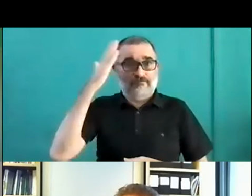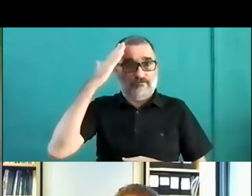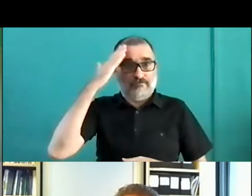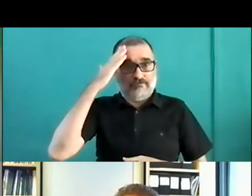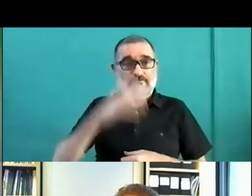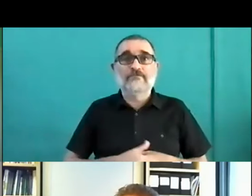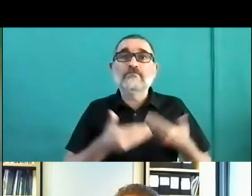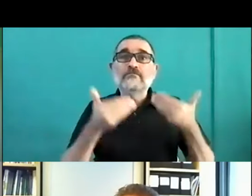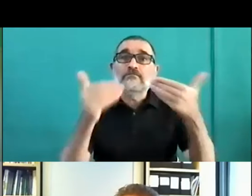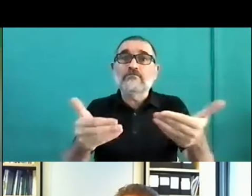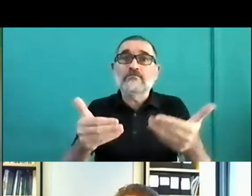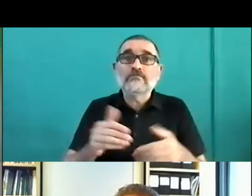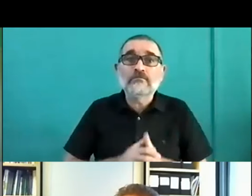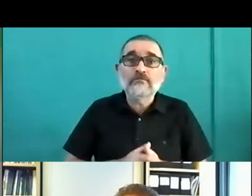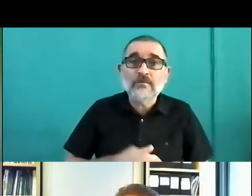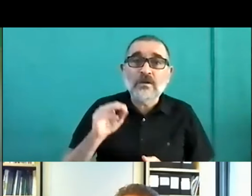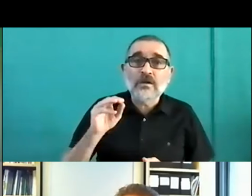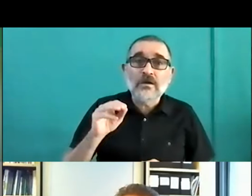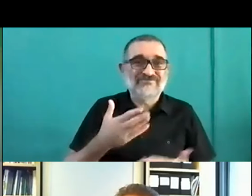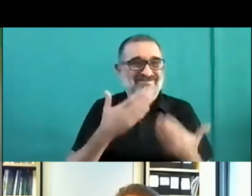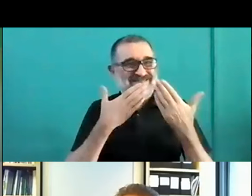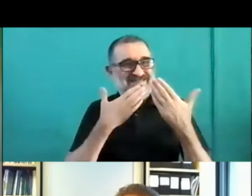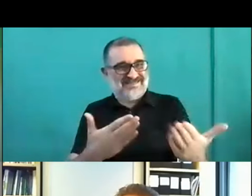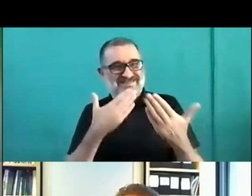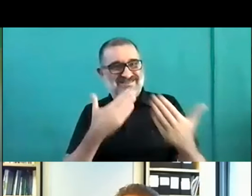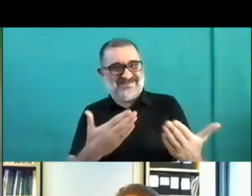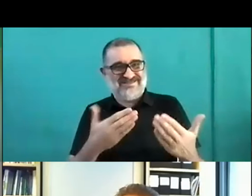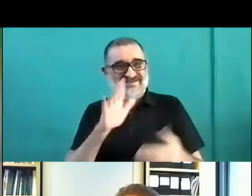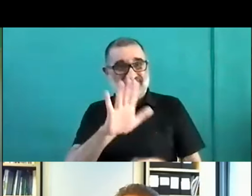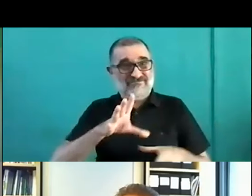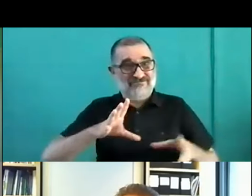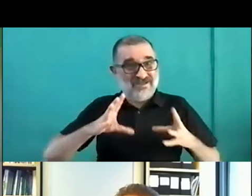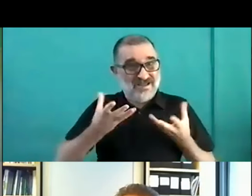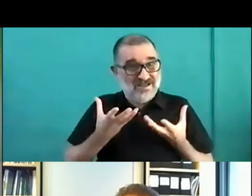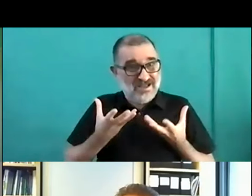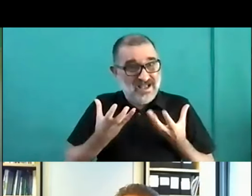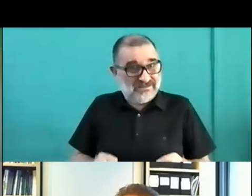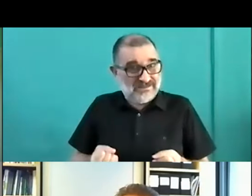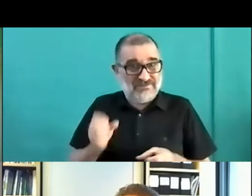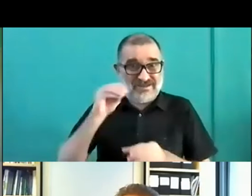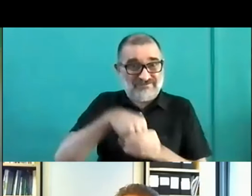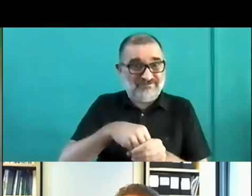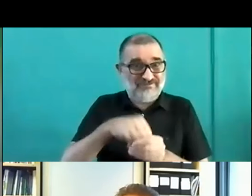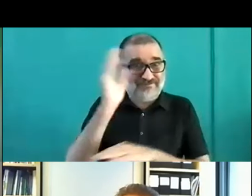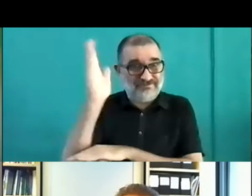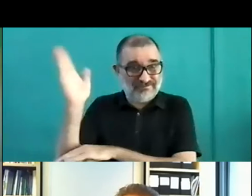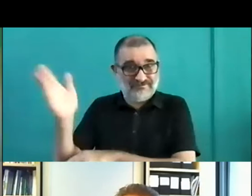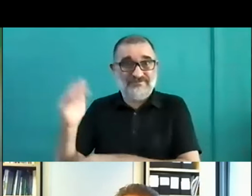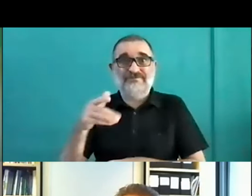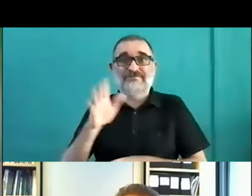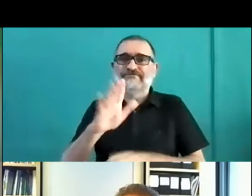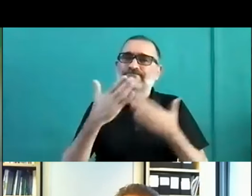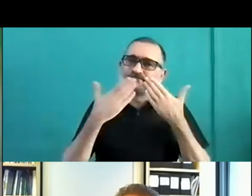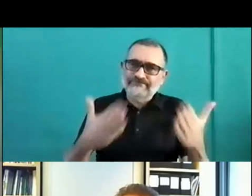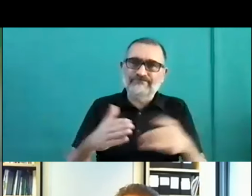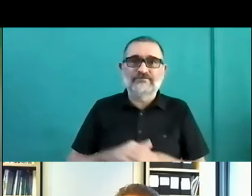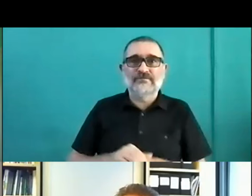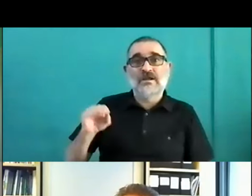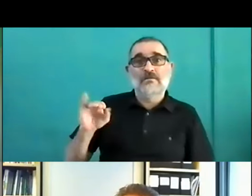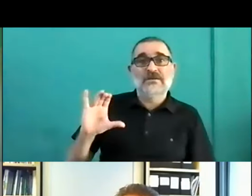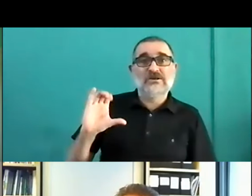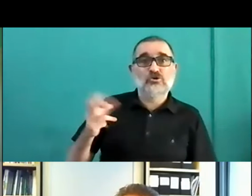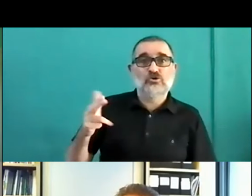primero que todo les voy a decir que si me da una crisis, ya saben que es completamente normal en mí. Y bueno, primero